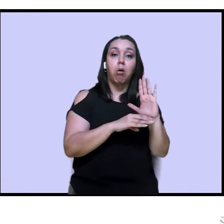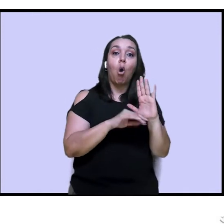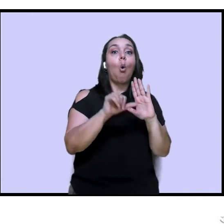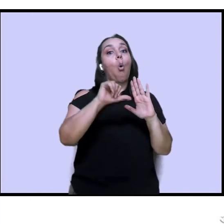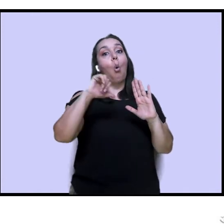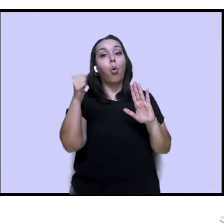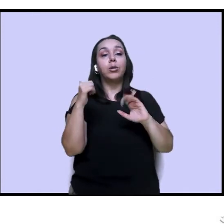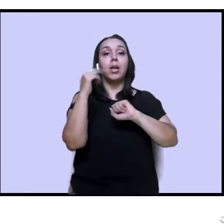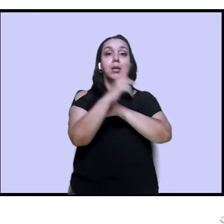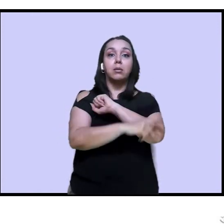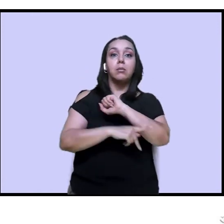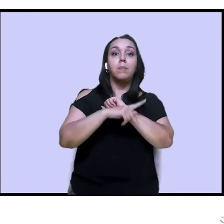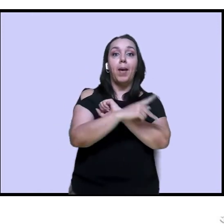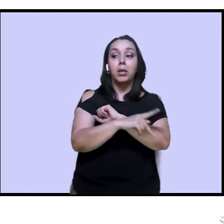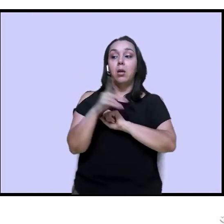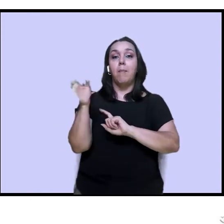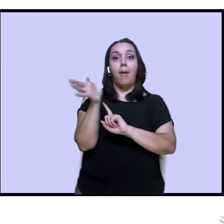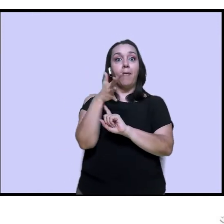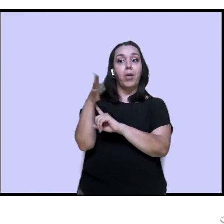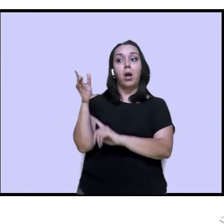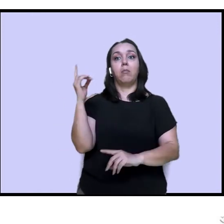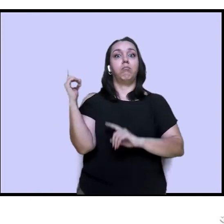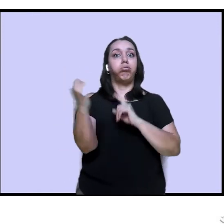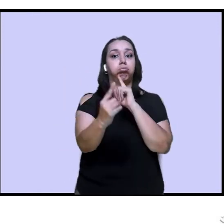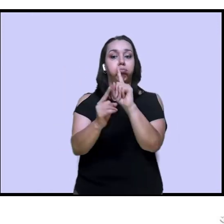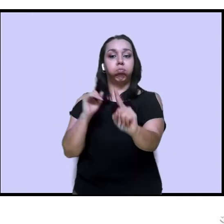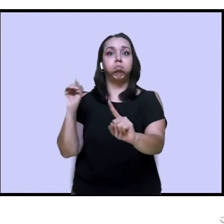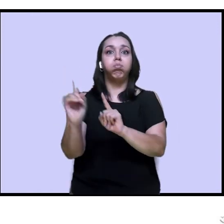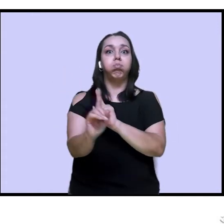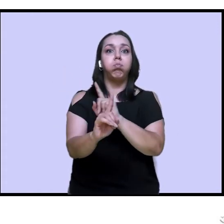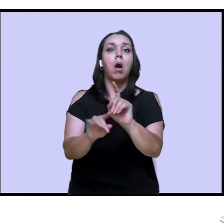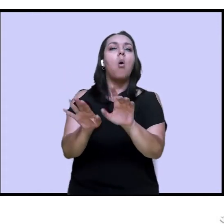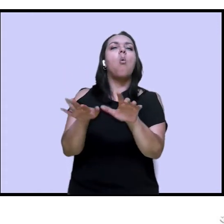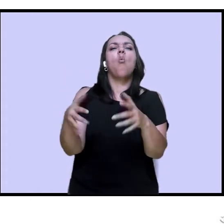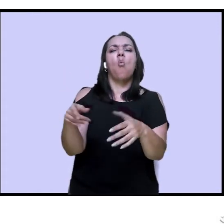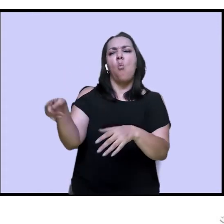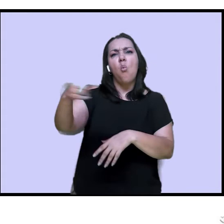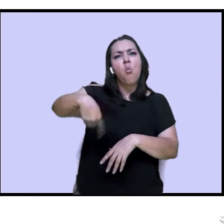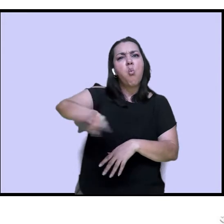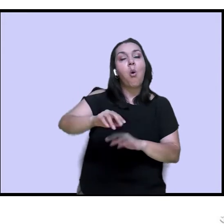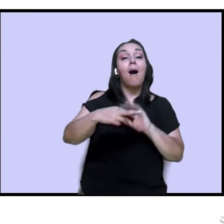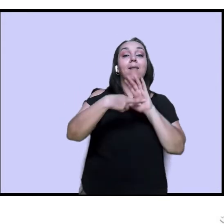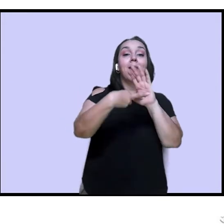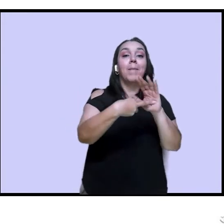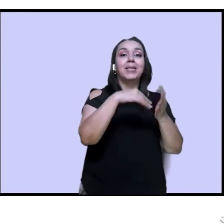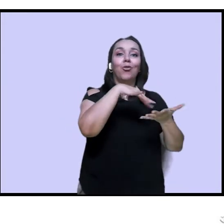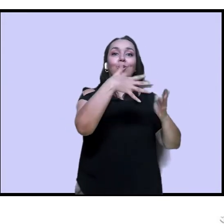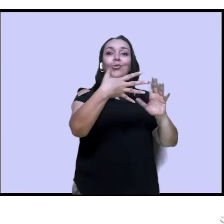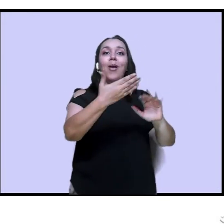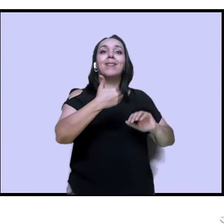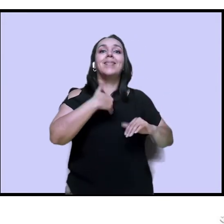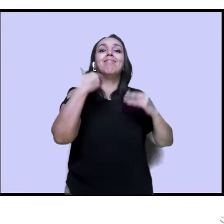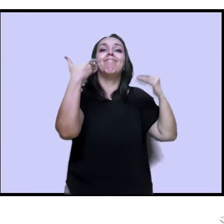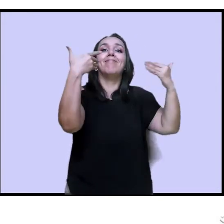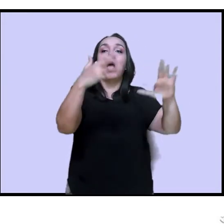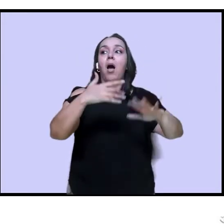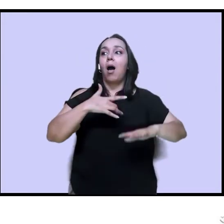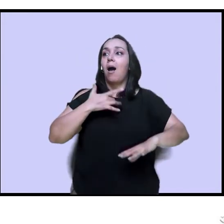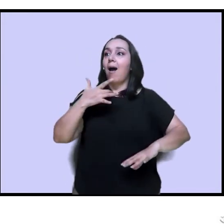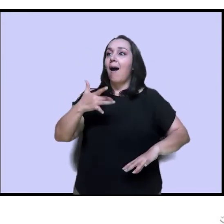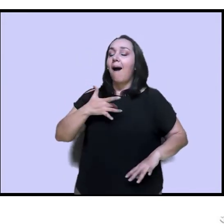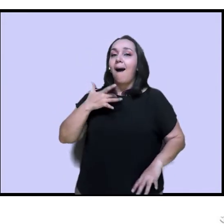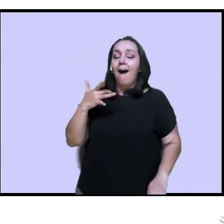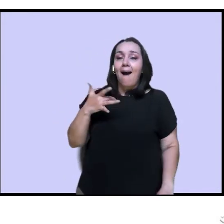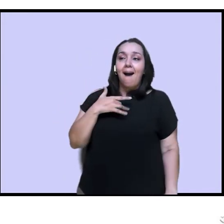las banderas de los países de los cuales hay representación. Y eso en verdad